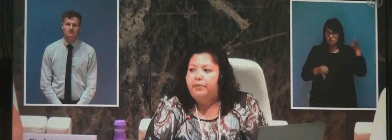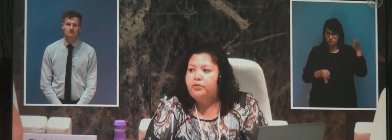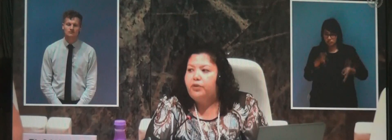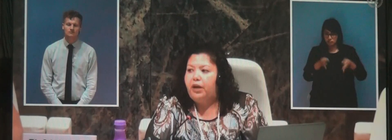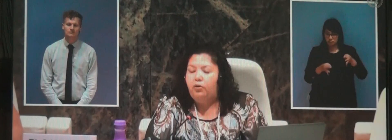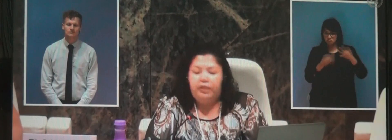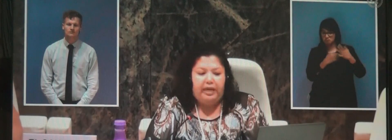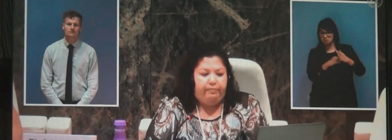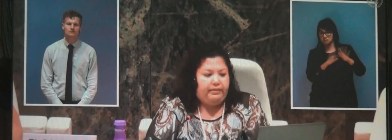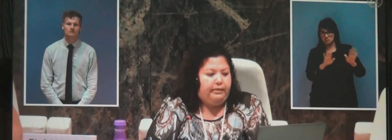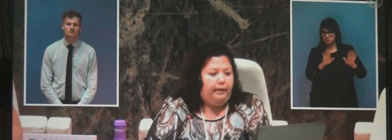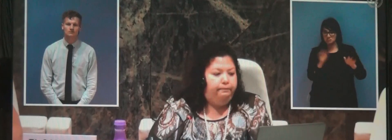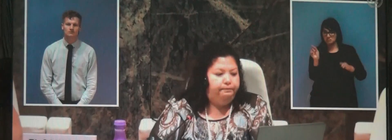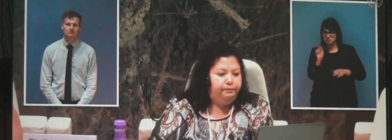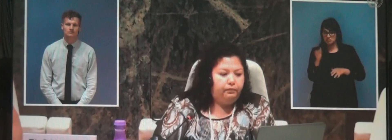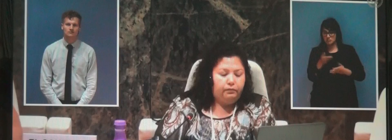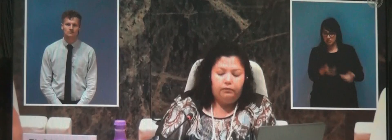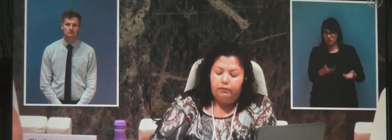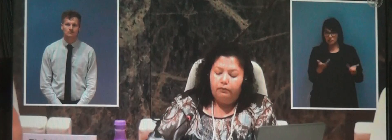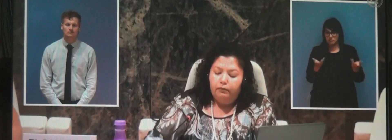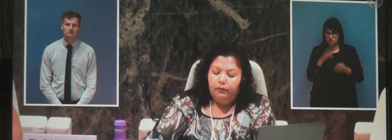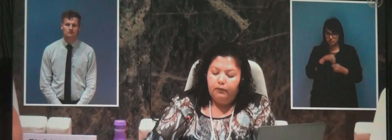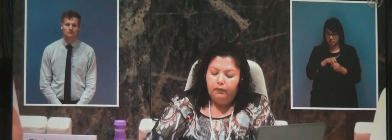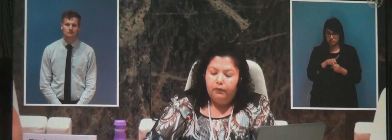para las personas con discapacidad.